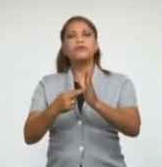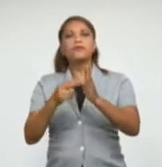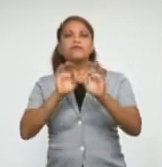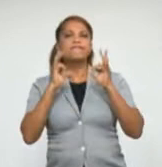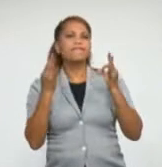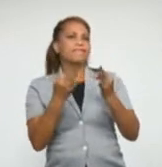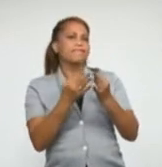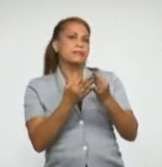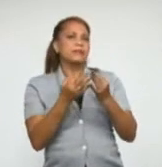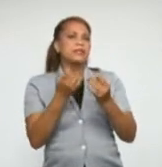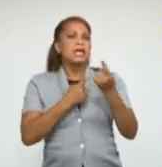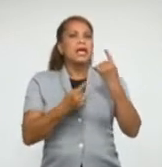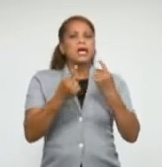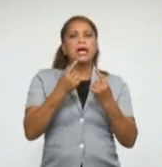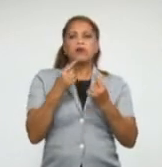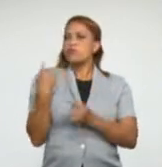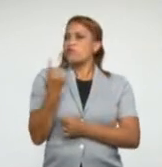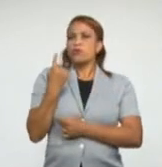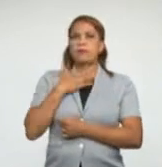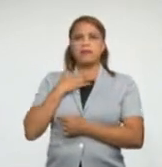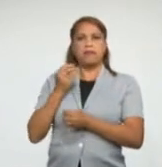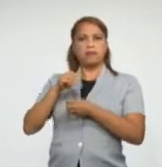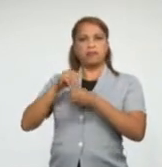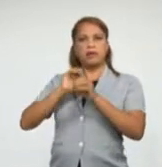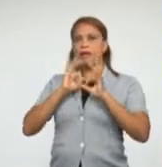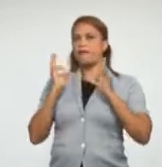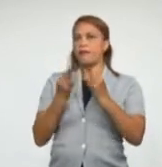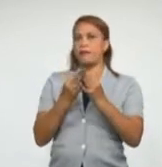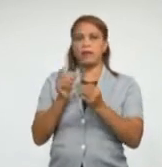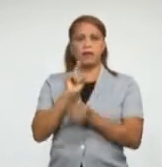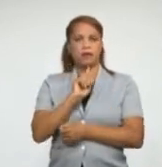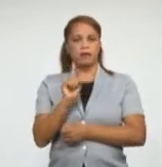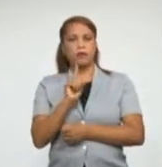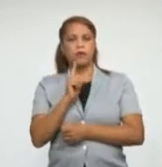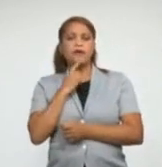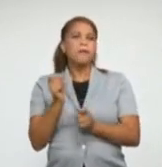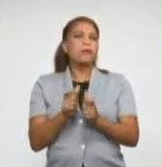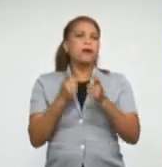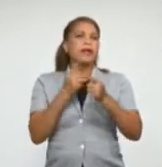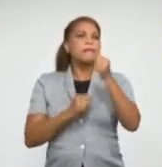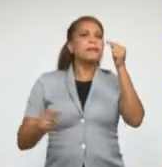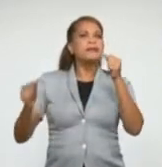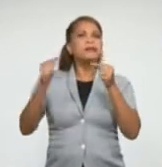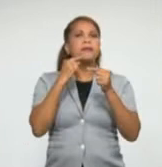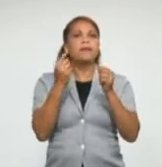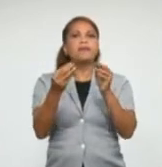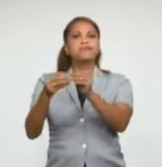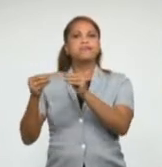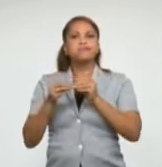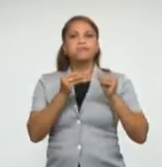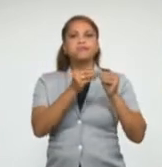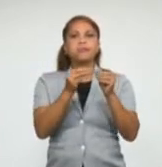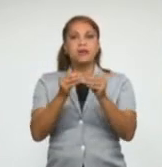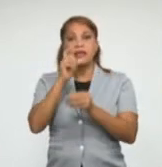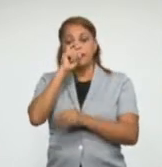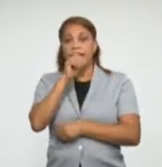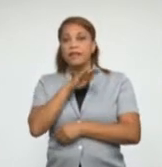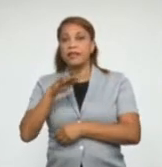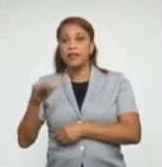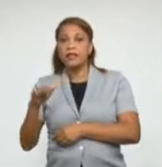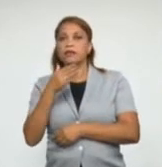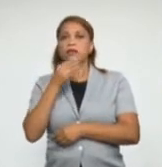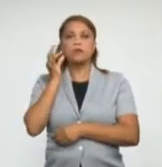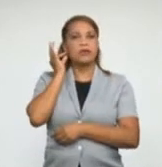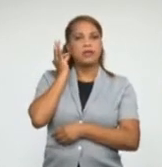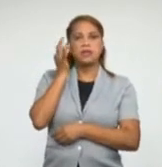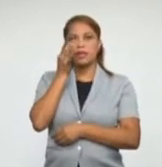extrapolarse no solo a la familia nuclear, porque la principal fuente de contagio de nuestras niñas, niños y adolescentes